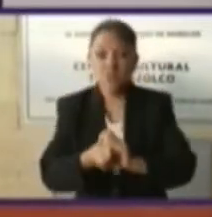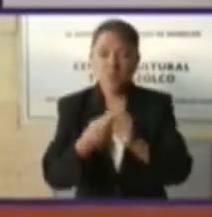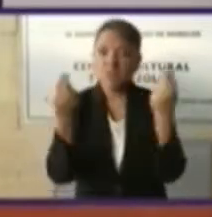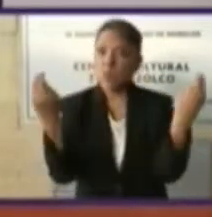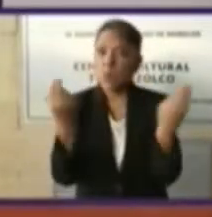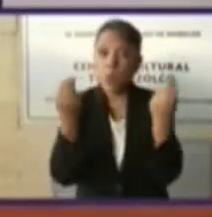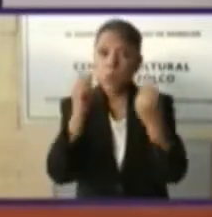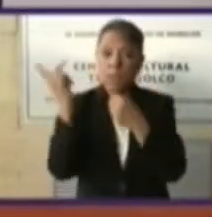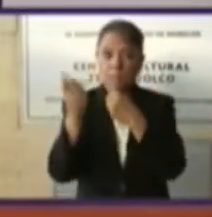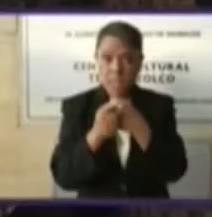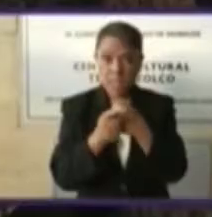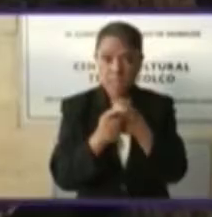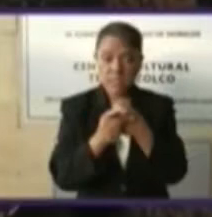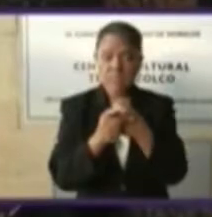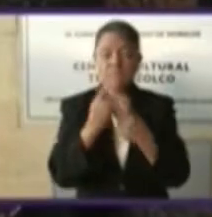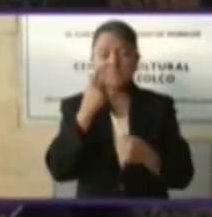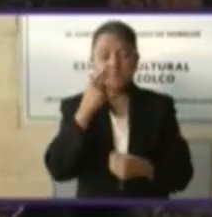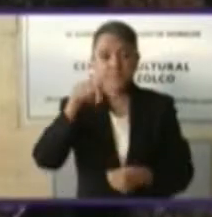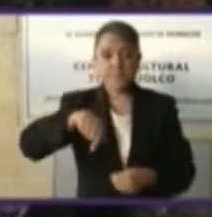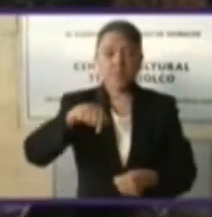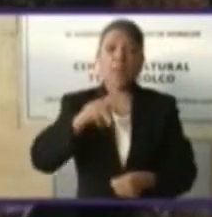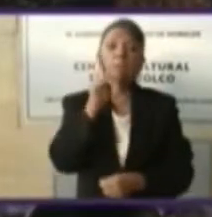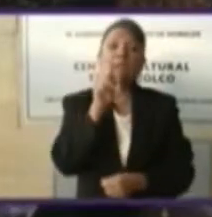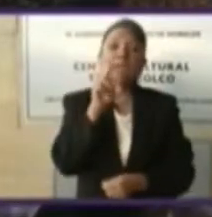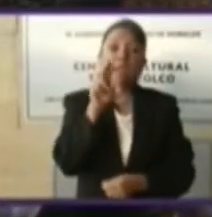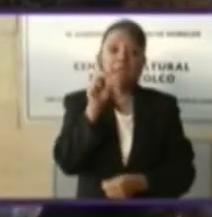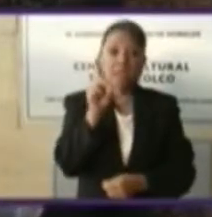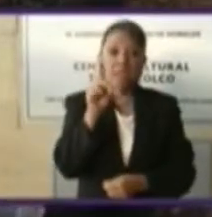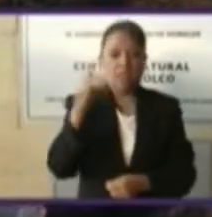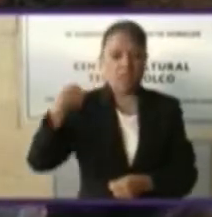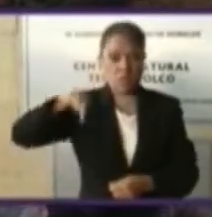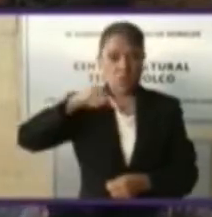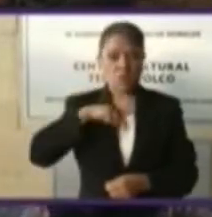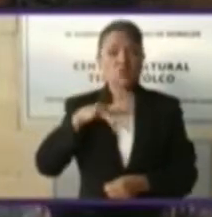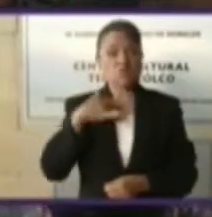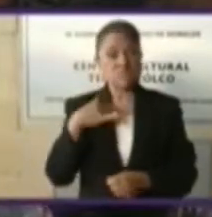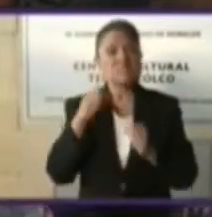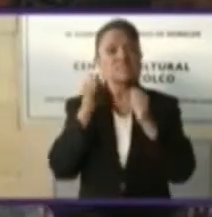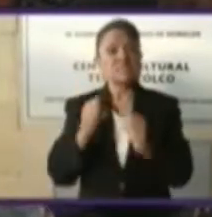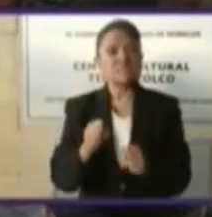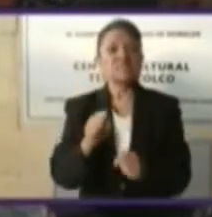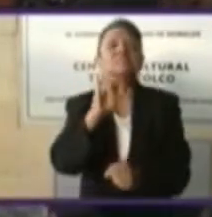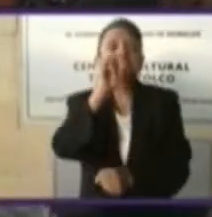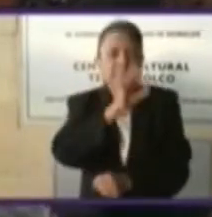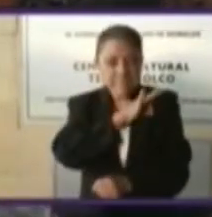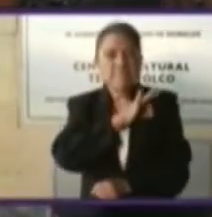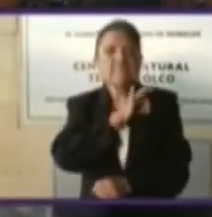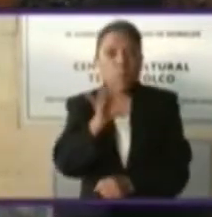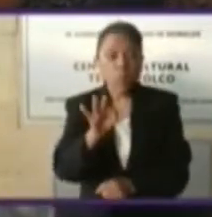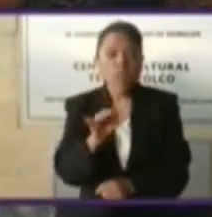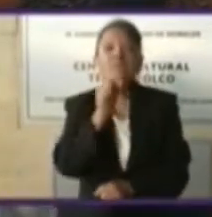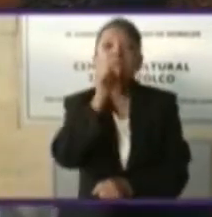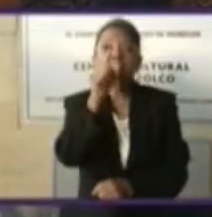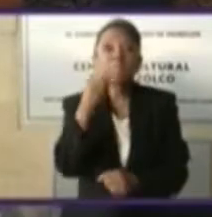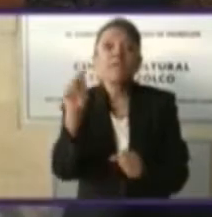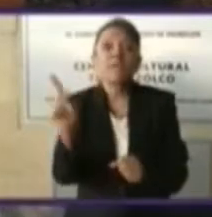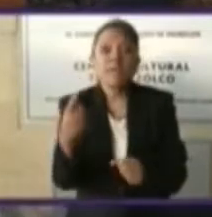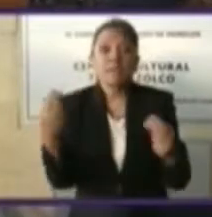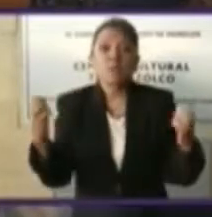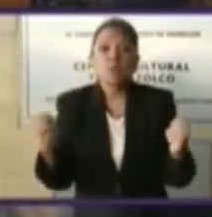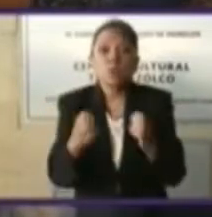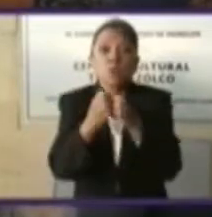PRD, Gina, nosotros estamos convencidos que esto no solamente es posible, sino que es urgente